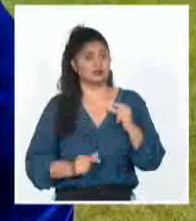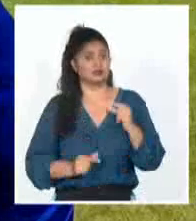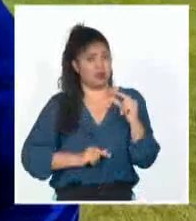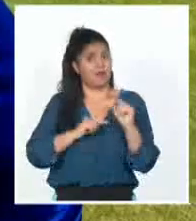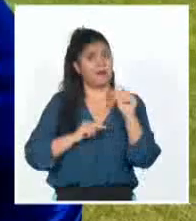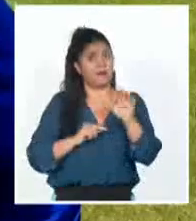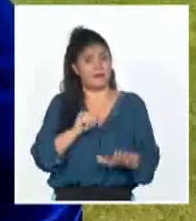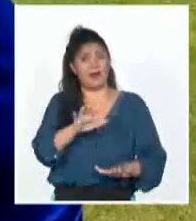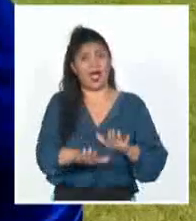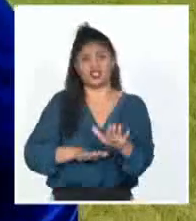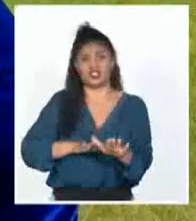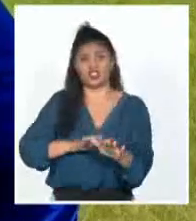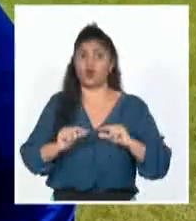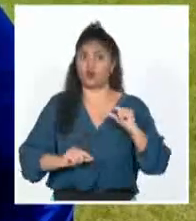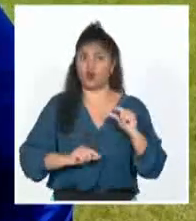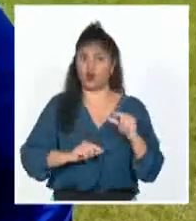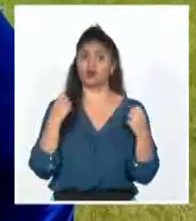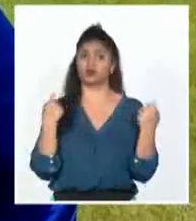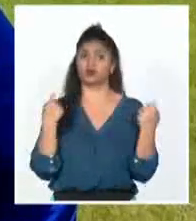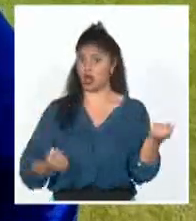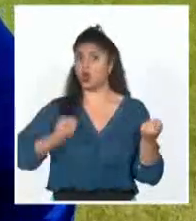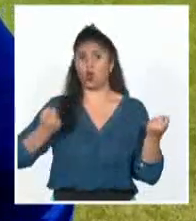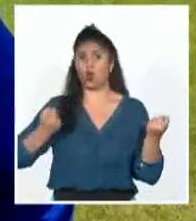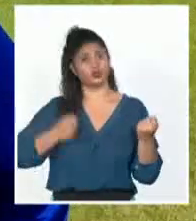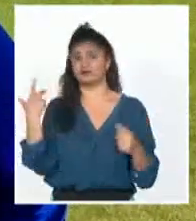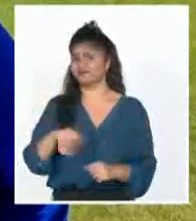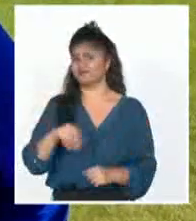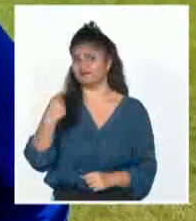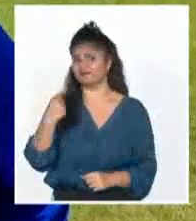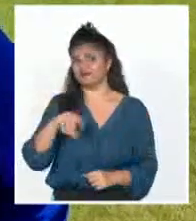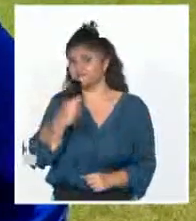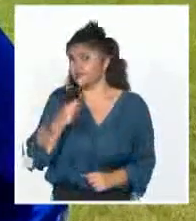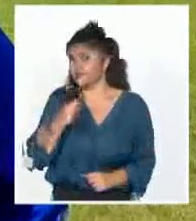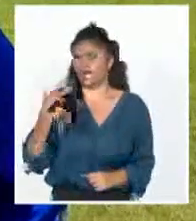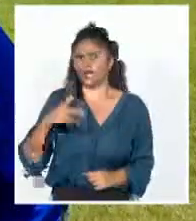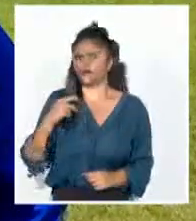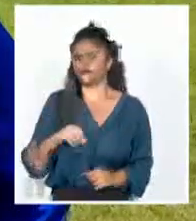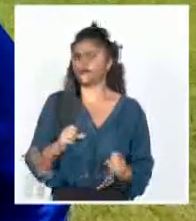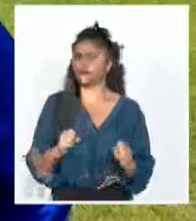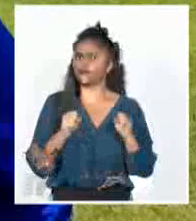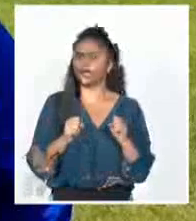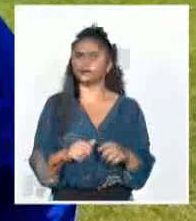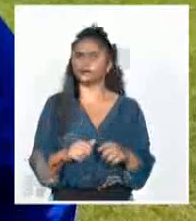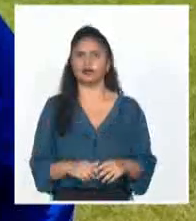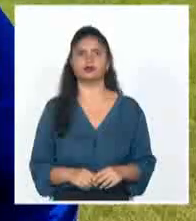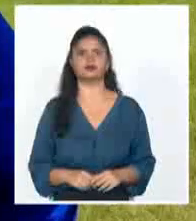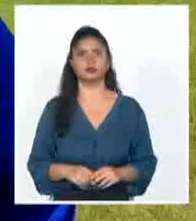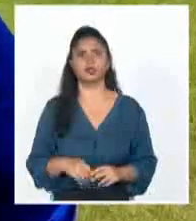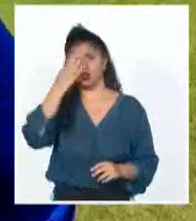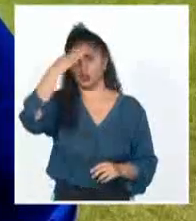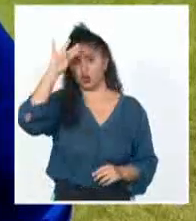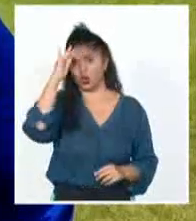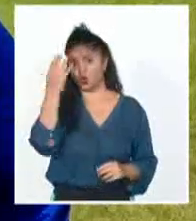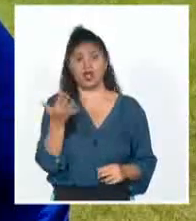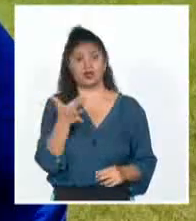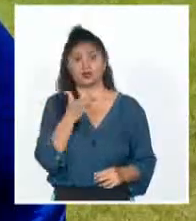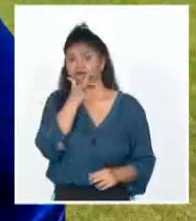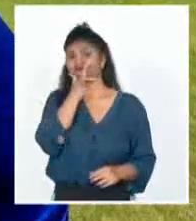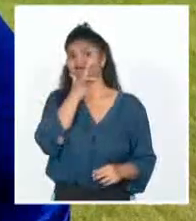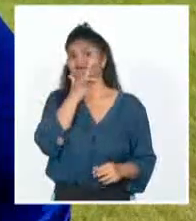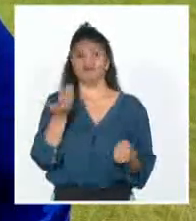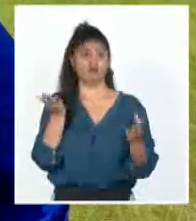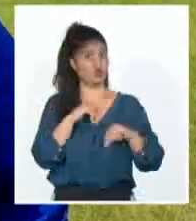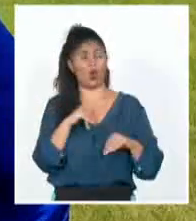y tenemos que salir a entrenar afuera. Cuba no hay municiones, entonces por eso